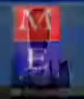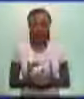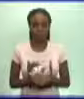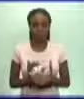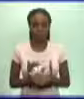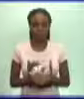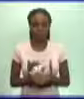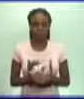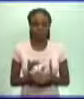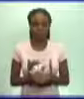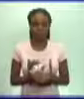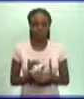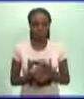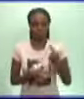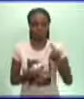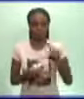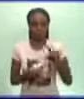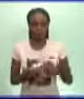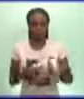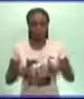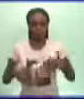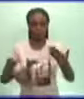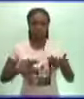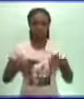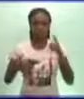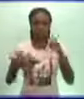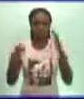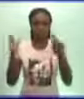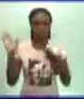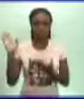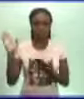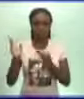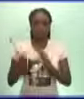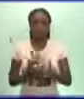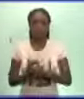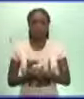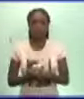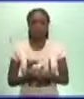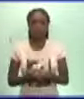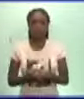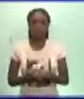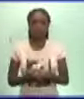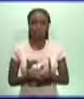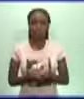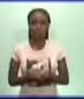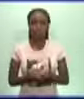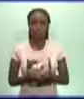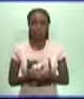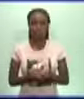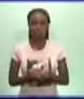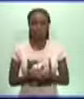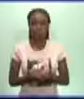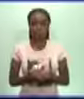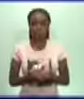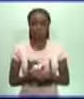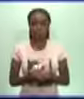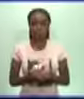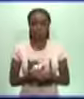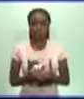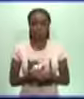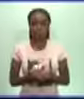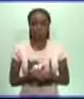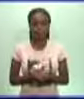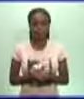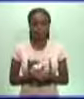Te propongo ahora la siguiente actividad, que extraigas también del texto dos pronombres en función adjetiva y